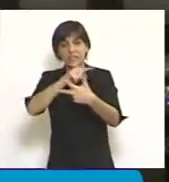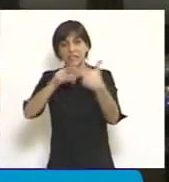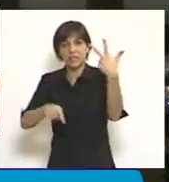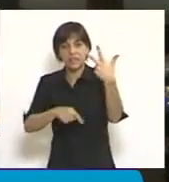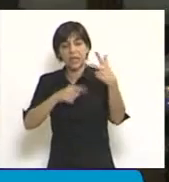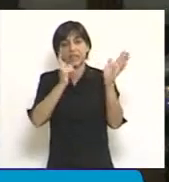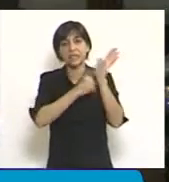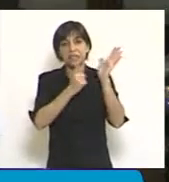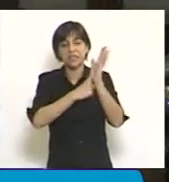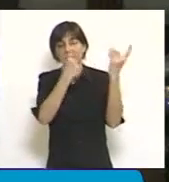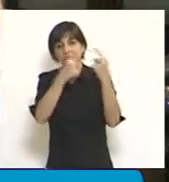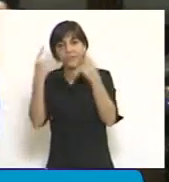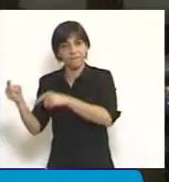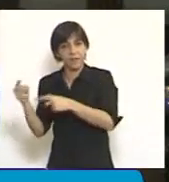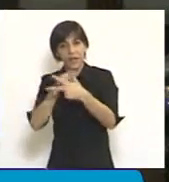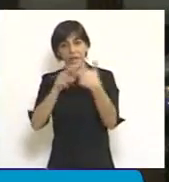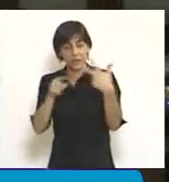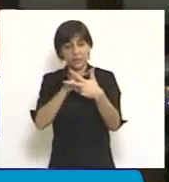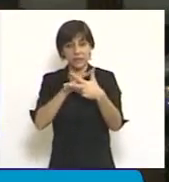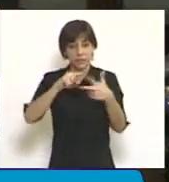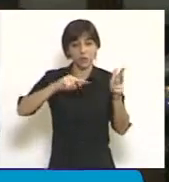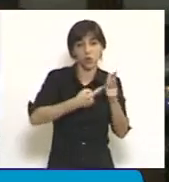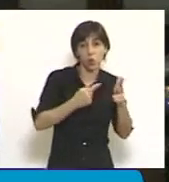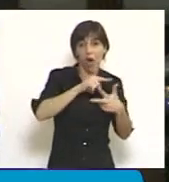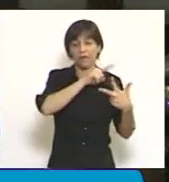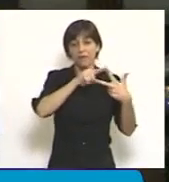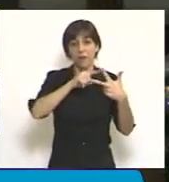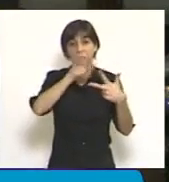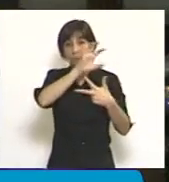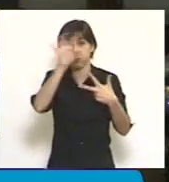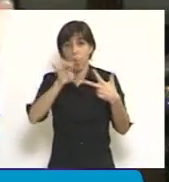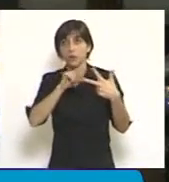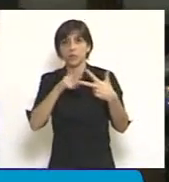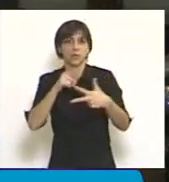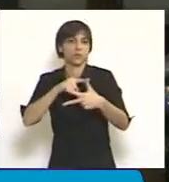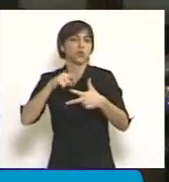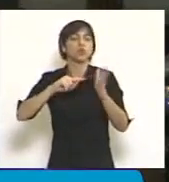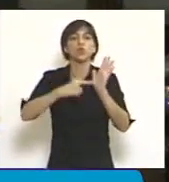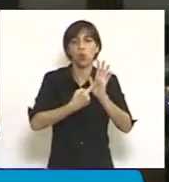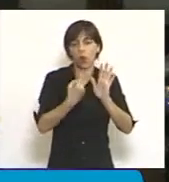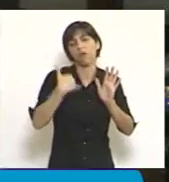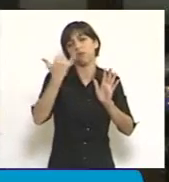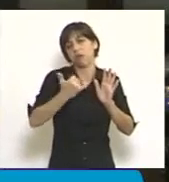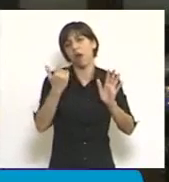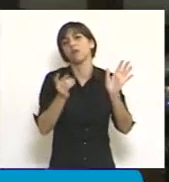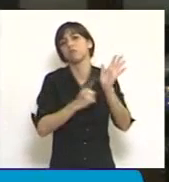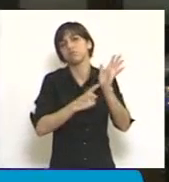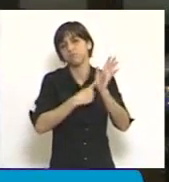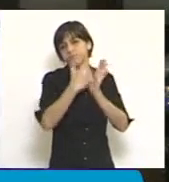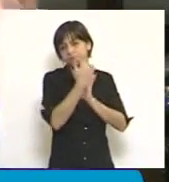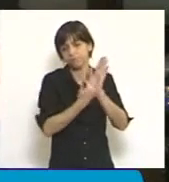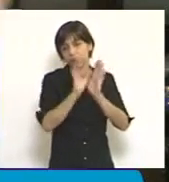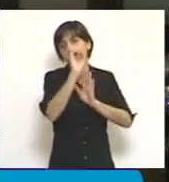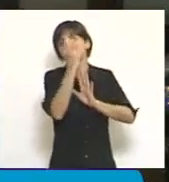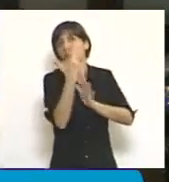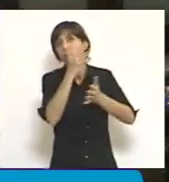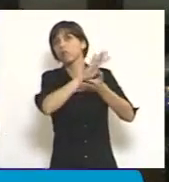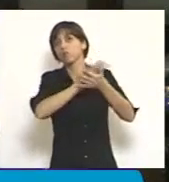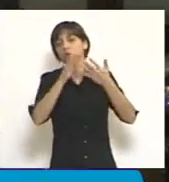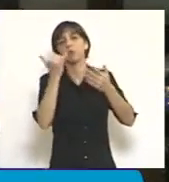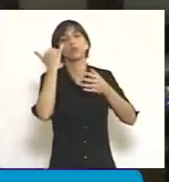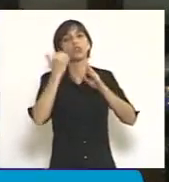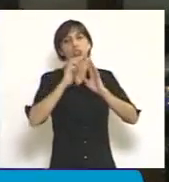Penal Ordinaria de la Ciudad de Buenos Aires queden sometidos a tres códigos de procedimientos distintos. El actual, el nuevo y el de la Ciudad de